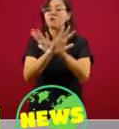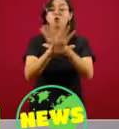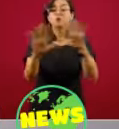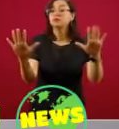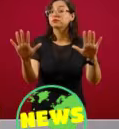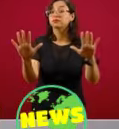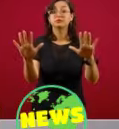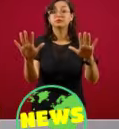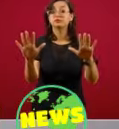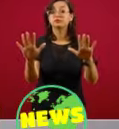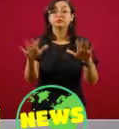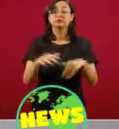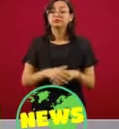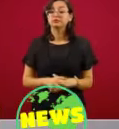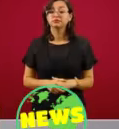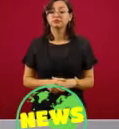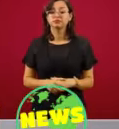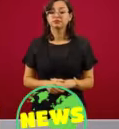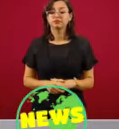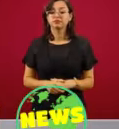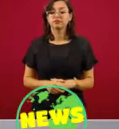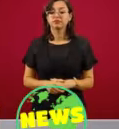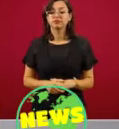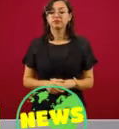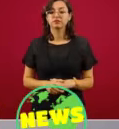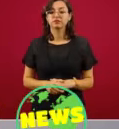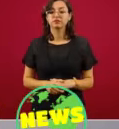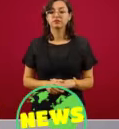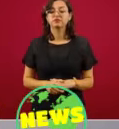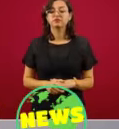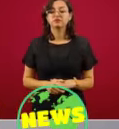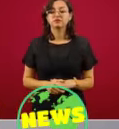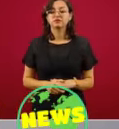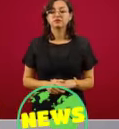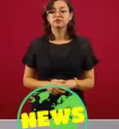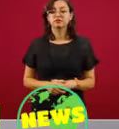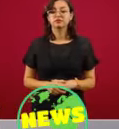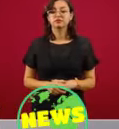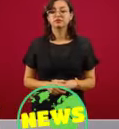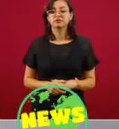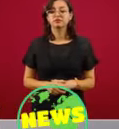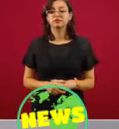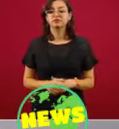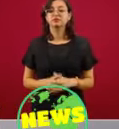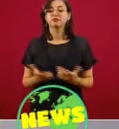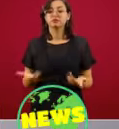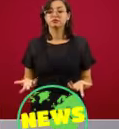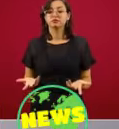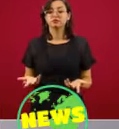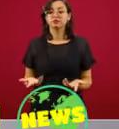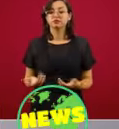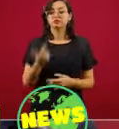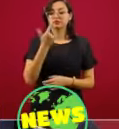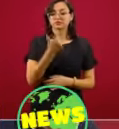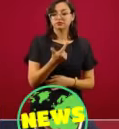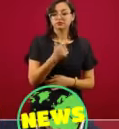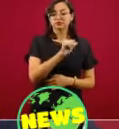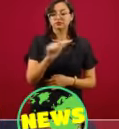mundo. Sí. Presidente, o sea, entonces, eso de 7 a